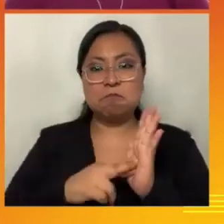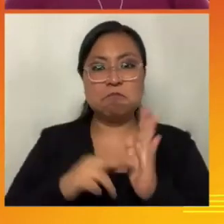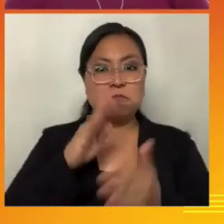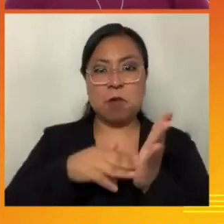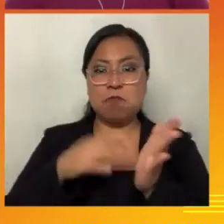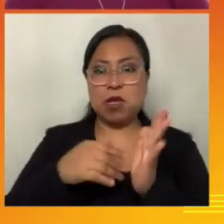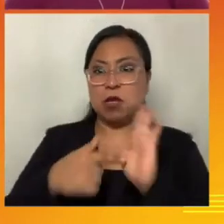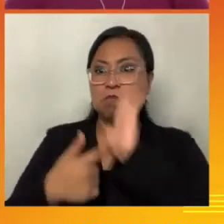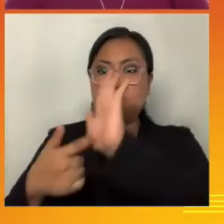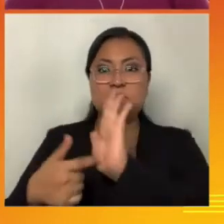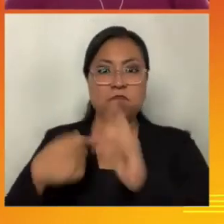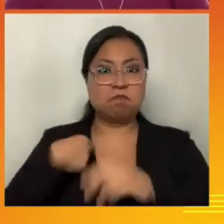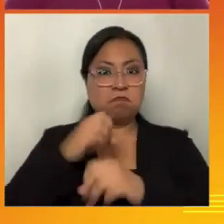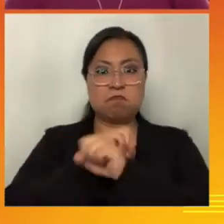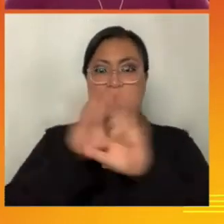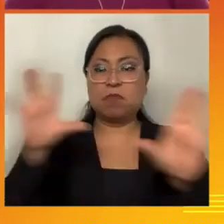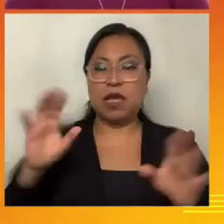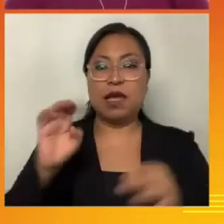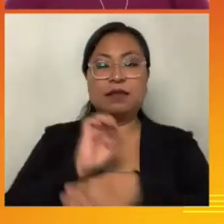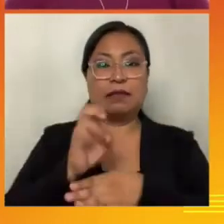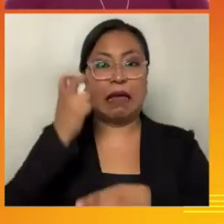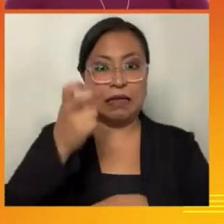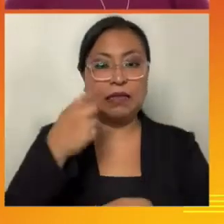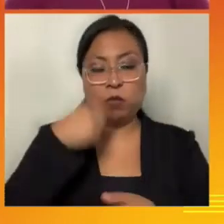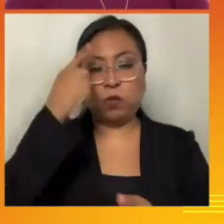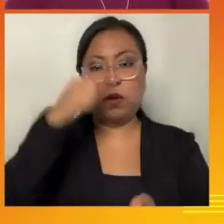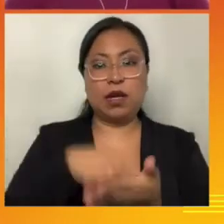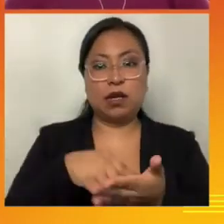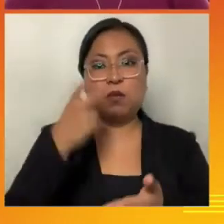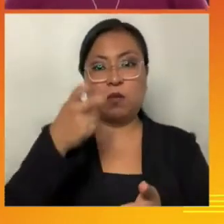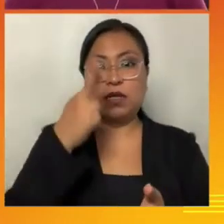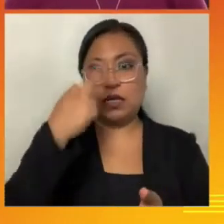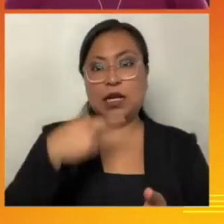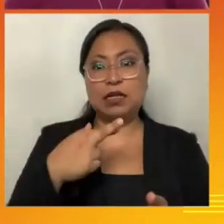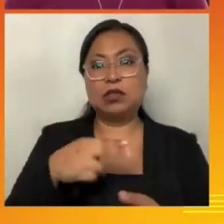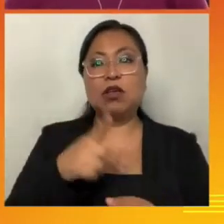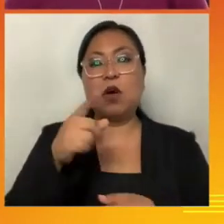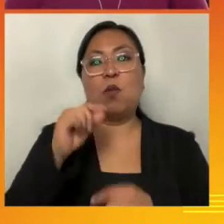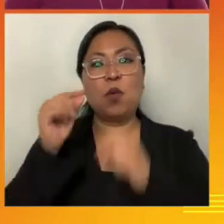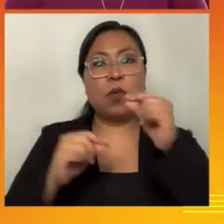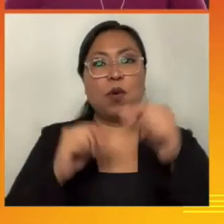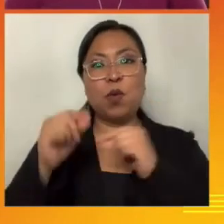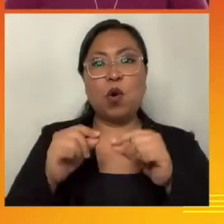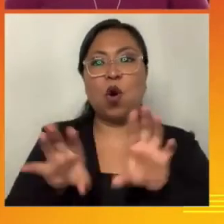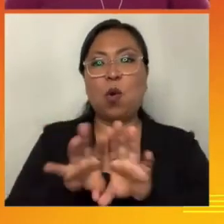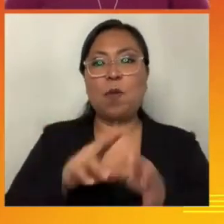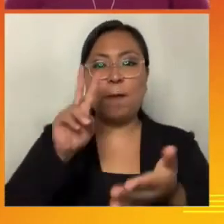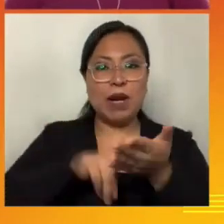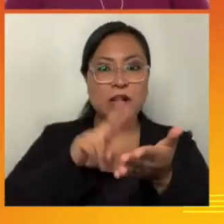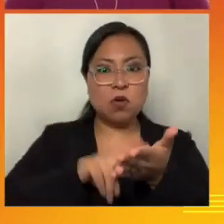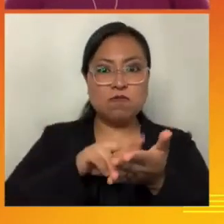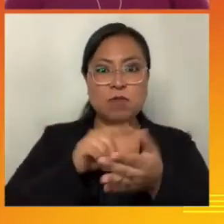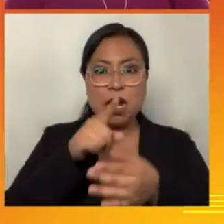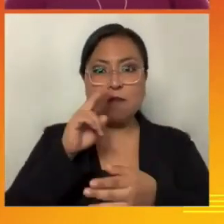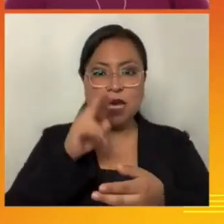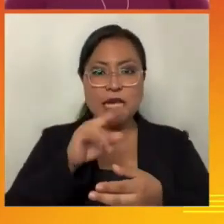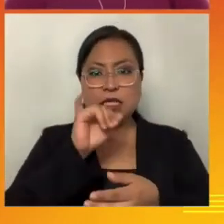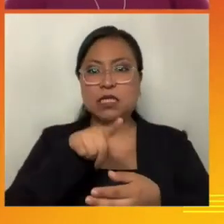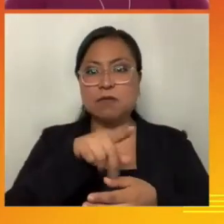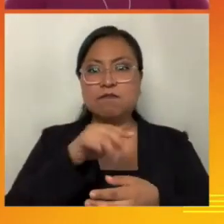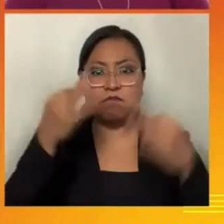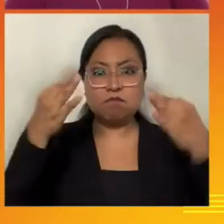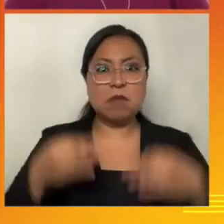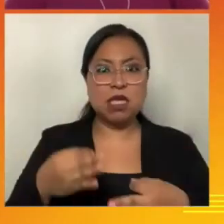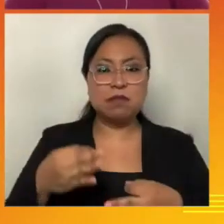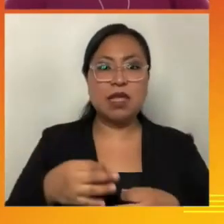México, y por ello es que tienen que pasar por un proceso de validación que no es otra cosa más que ser